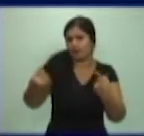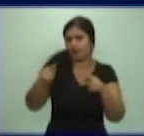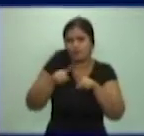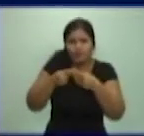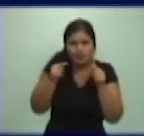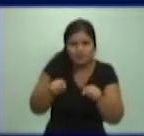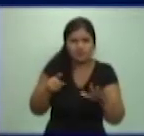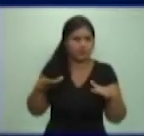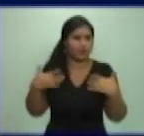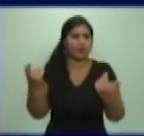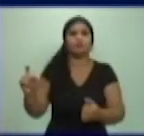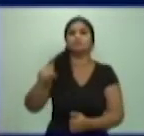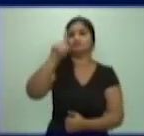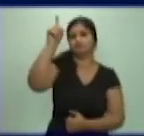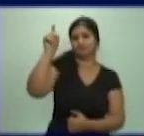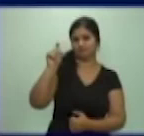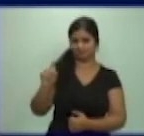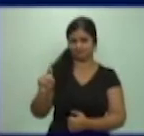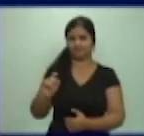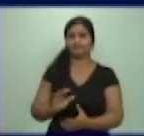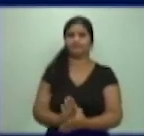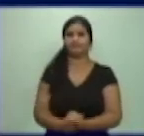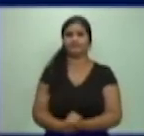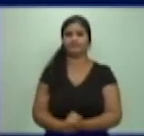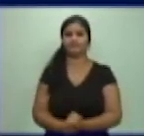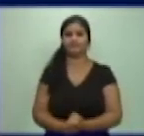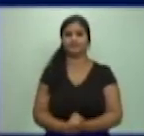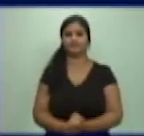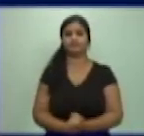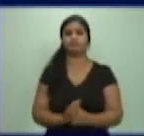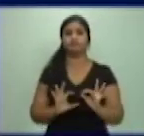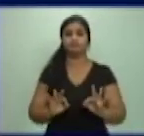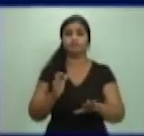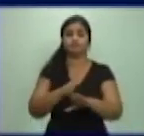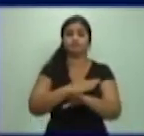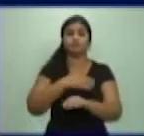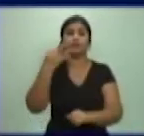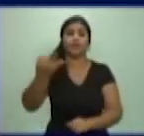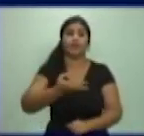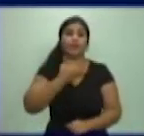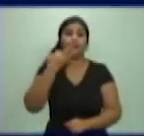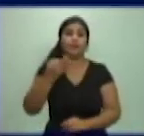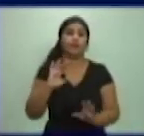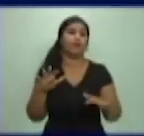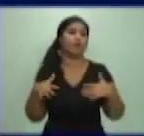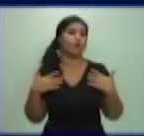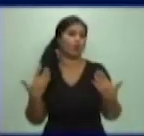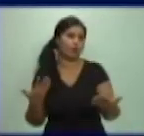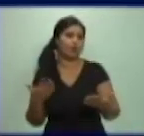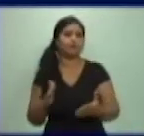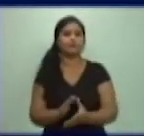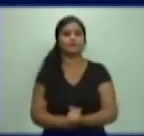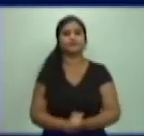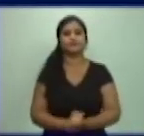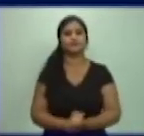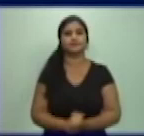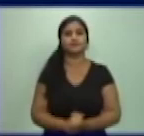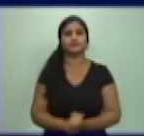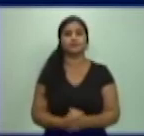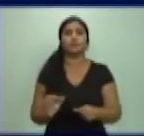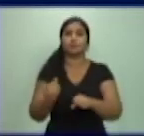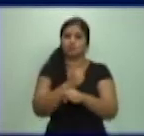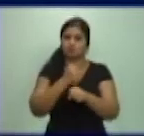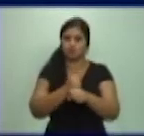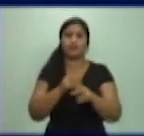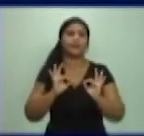signos de interrogación. Fíjense por qué les explicaba la intencionalidad y el uso de cada uno de estos signos. Bueno, y